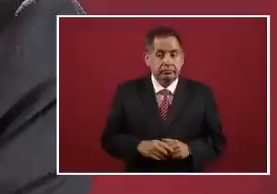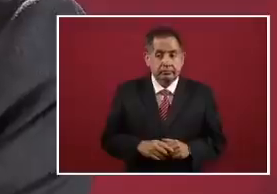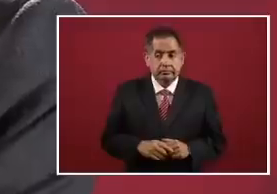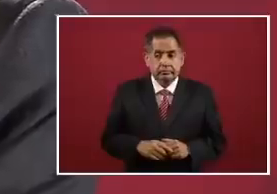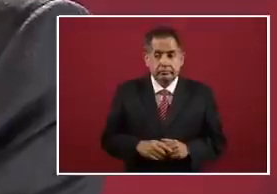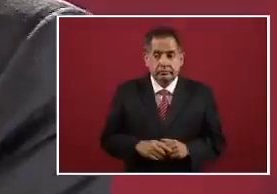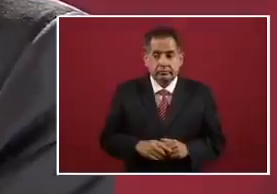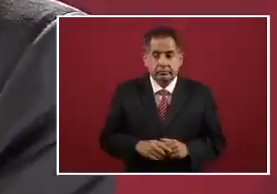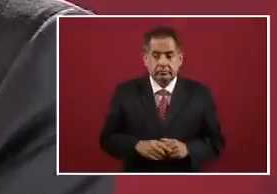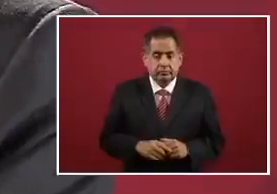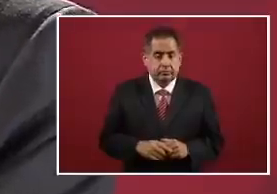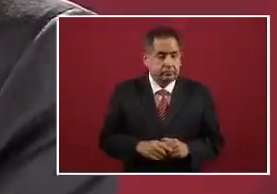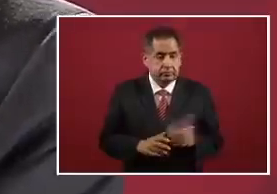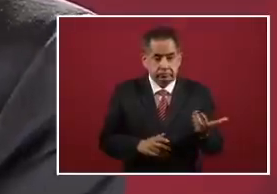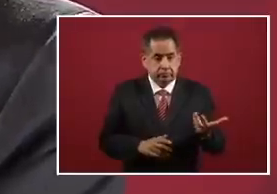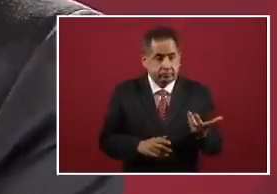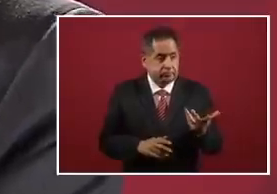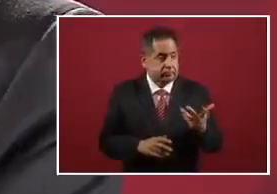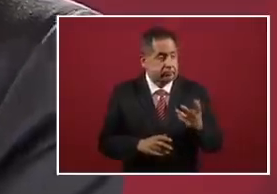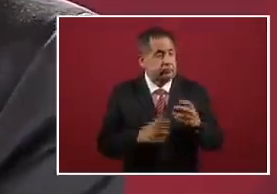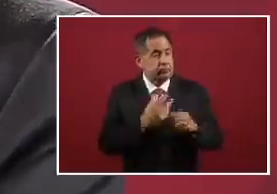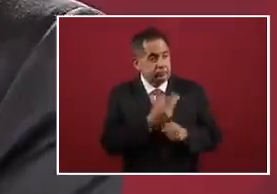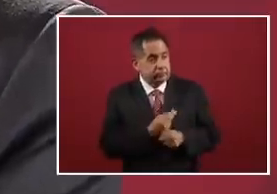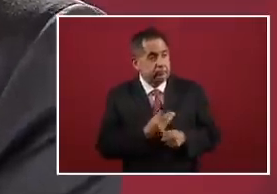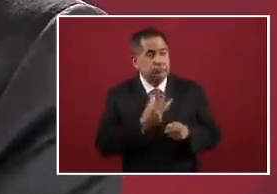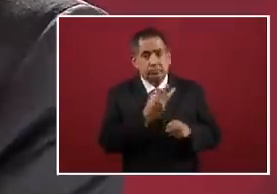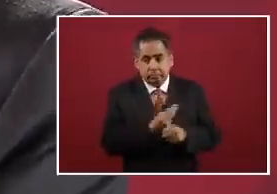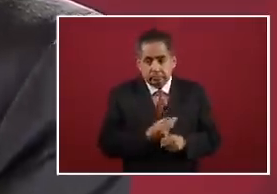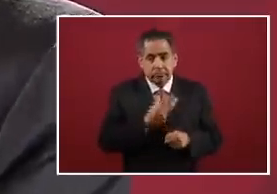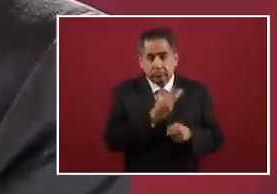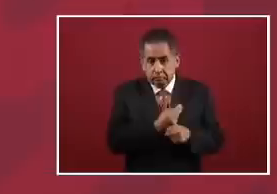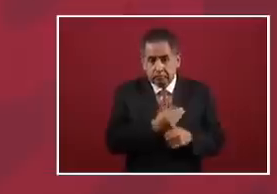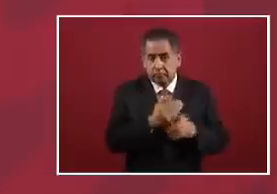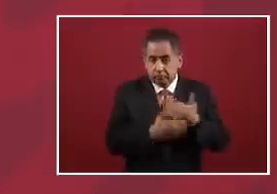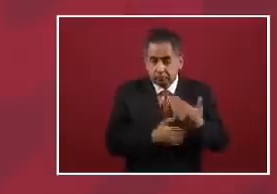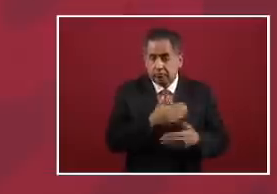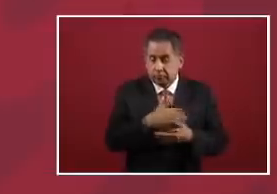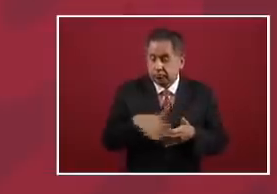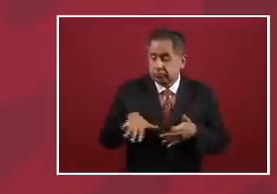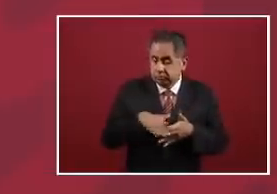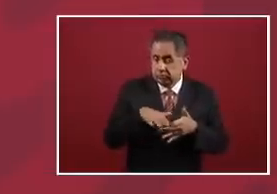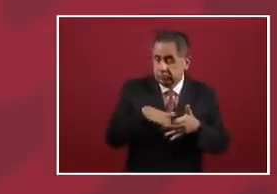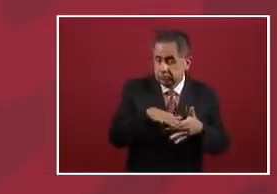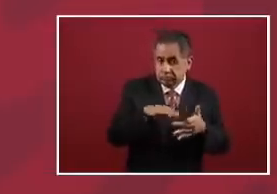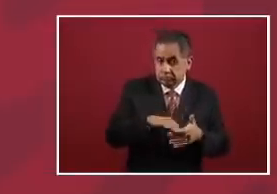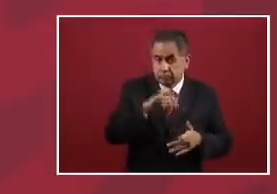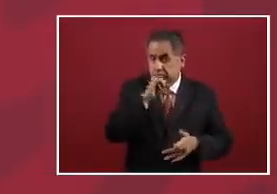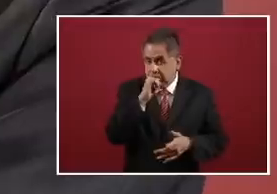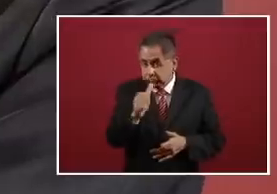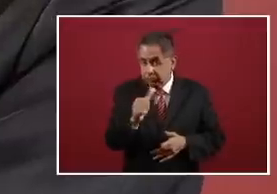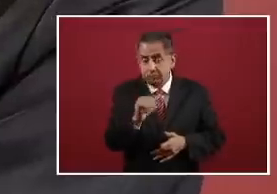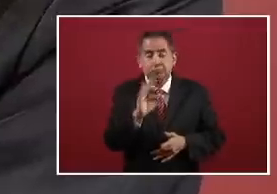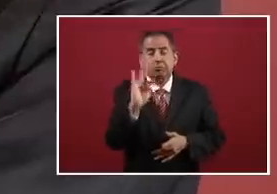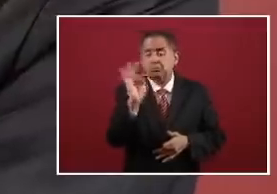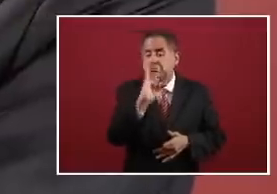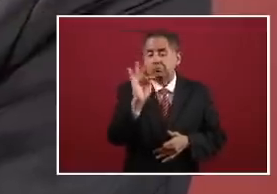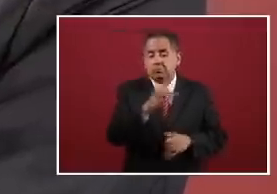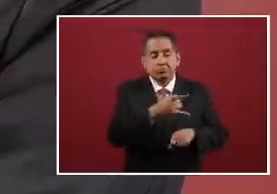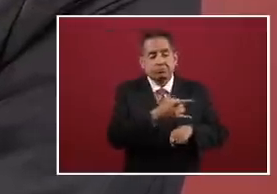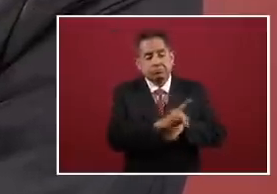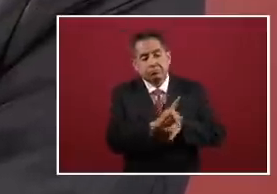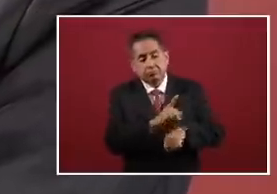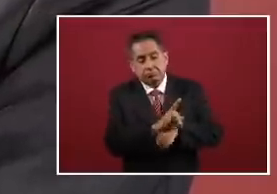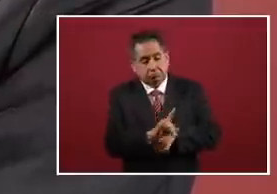si no se le daba mantenimiento permanente, si no se le